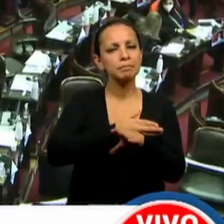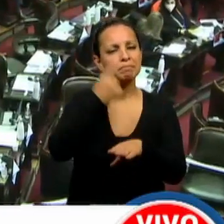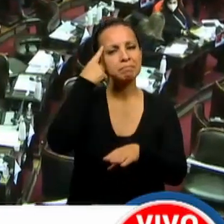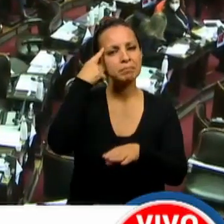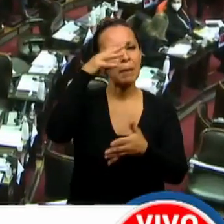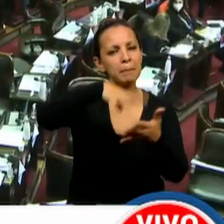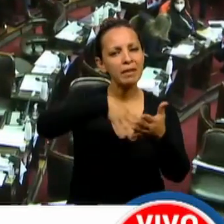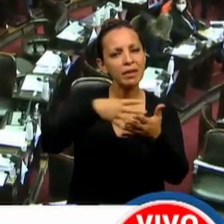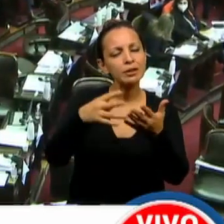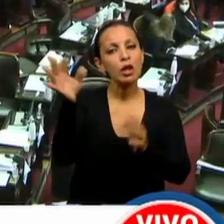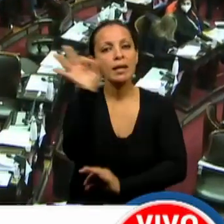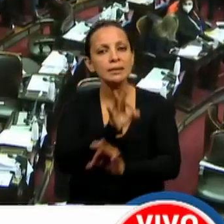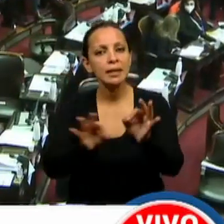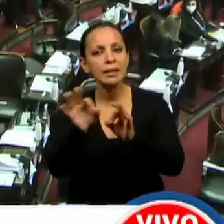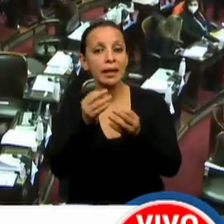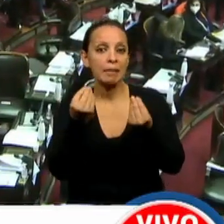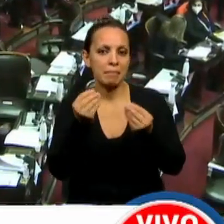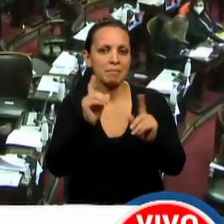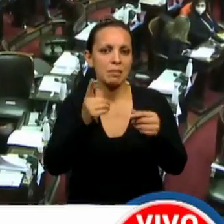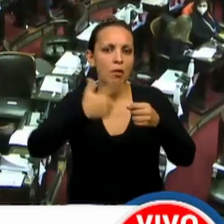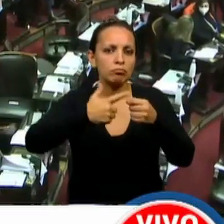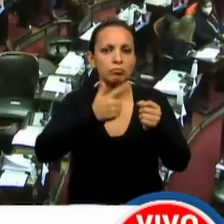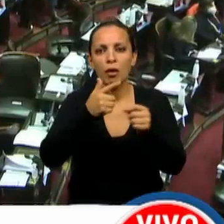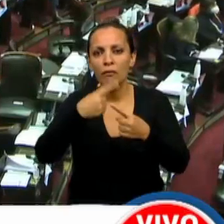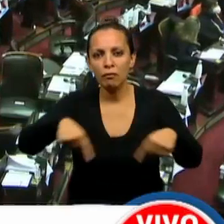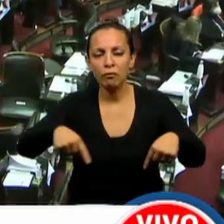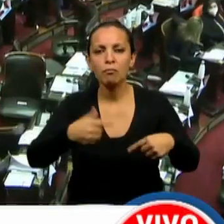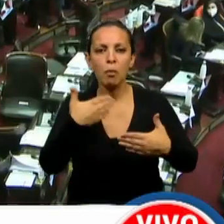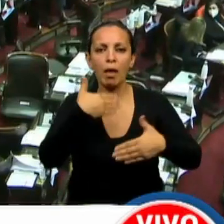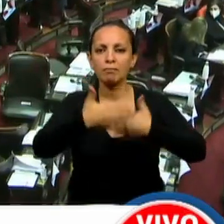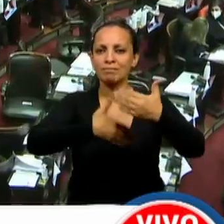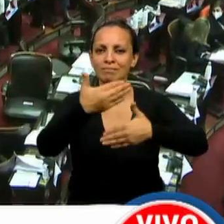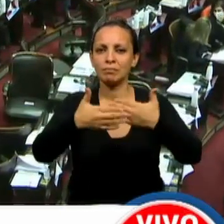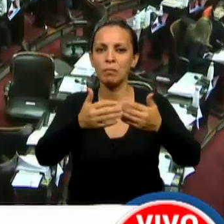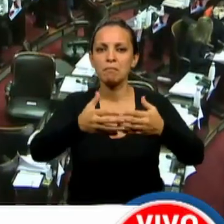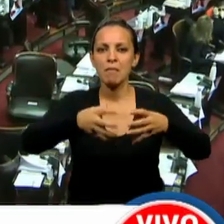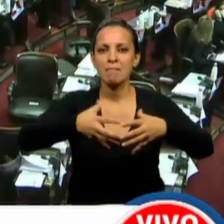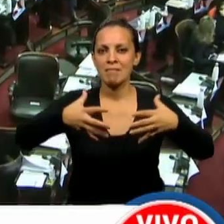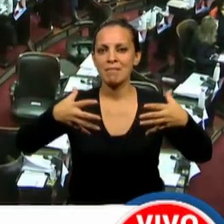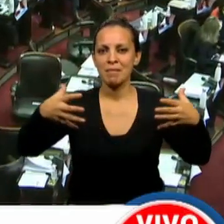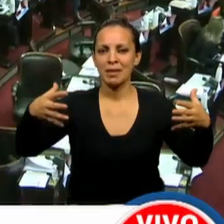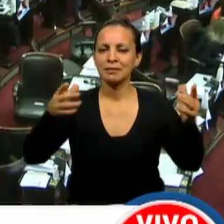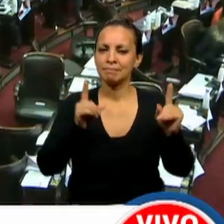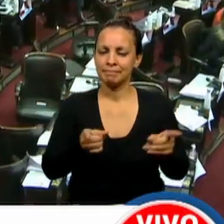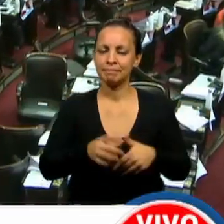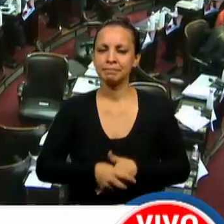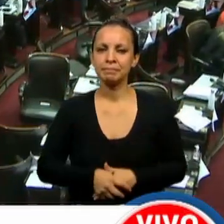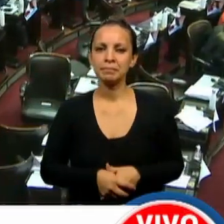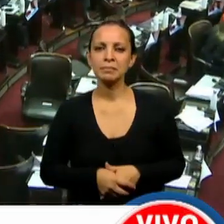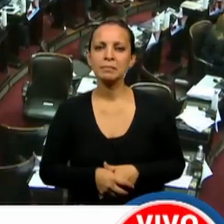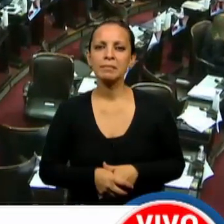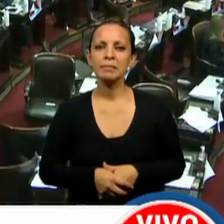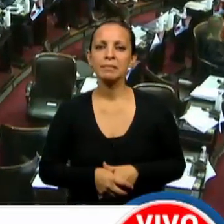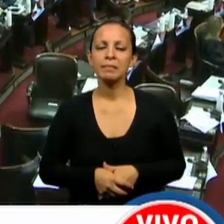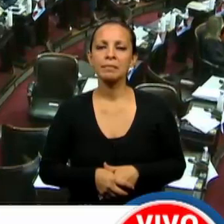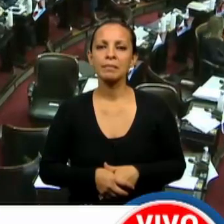que facilitarán la sostenibilidad del sector, su expansión y su crecimiento. Se